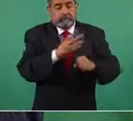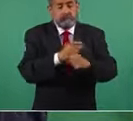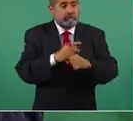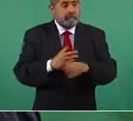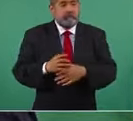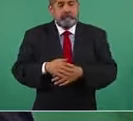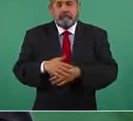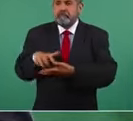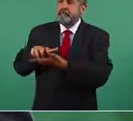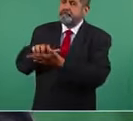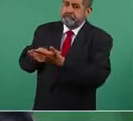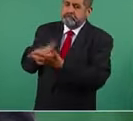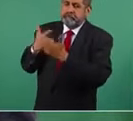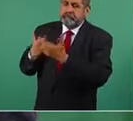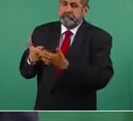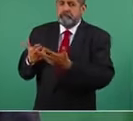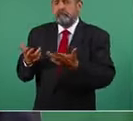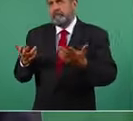ahorramos,